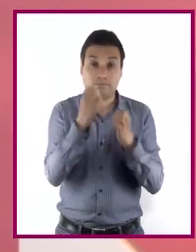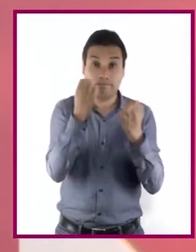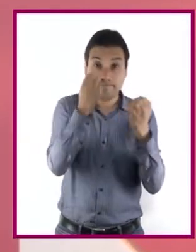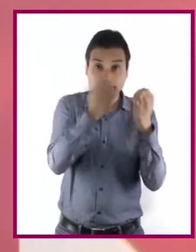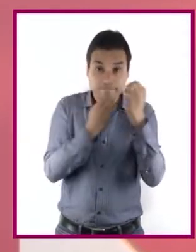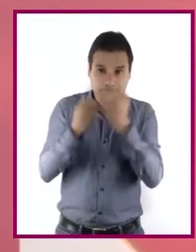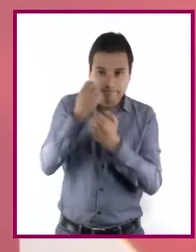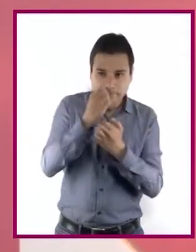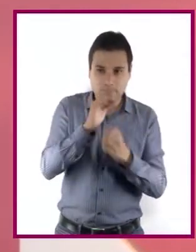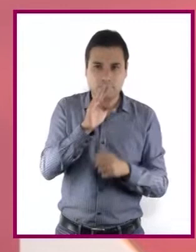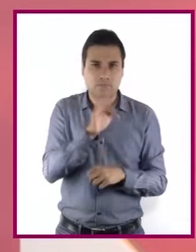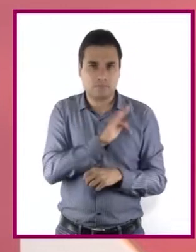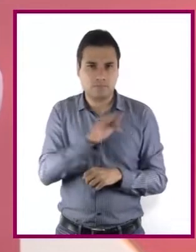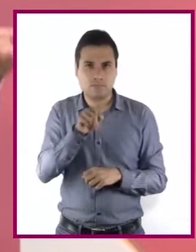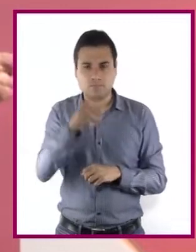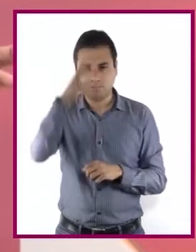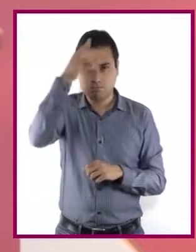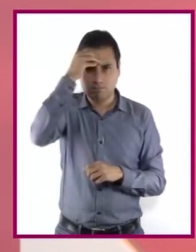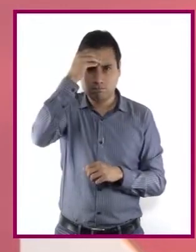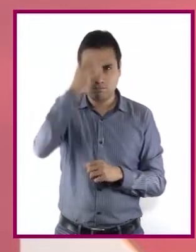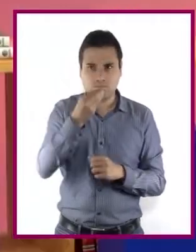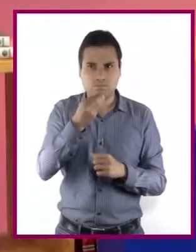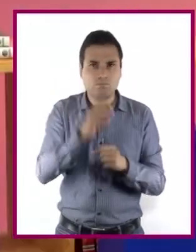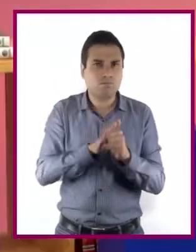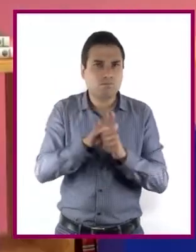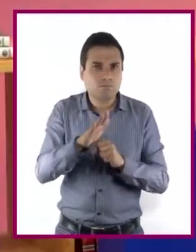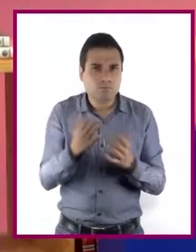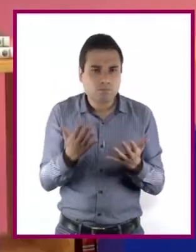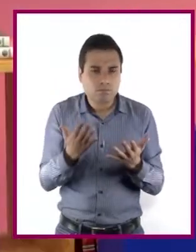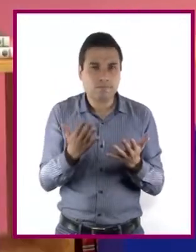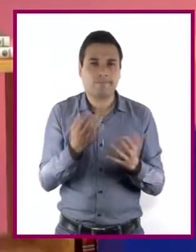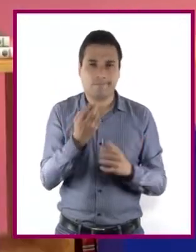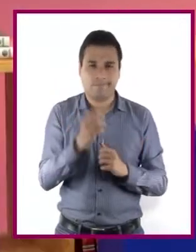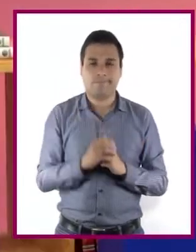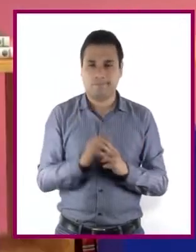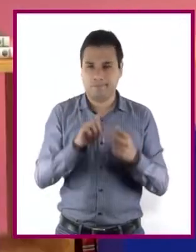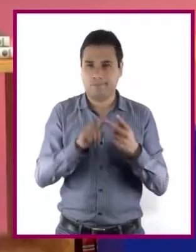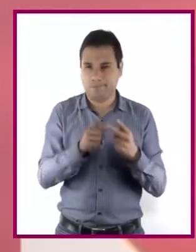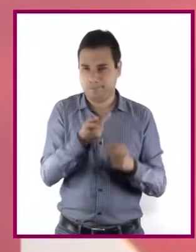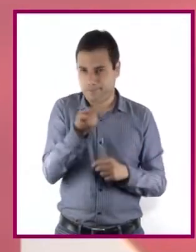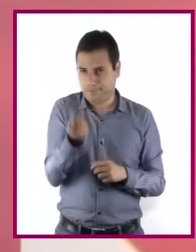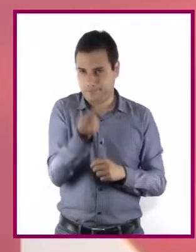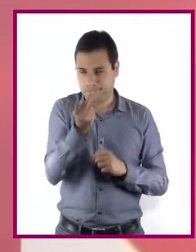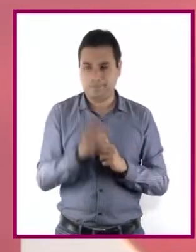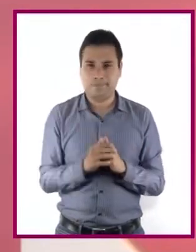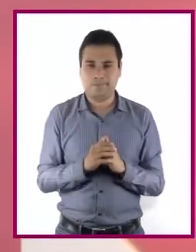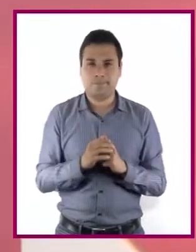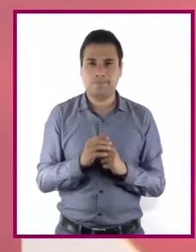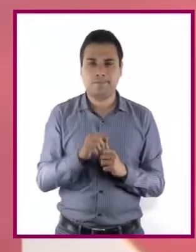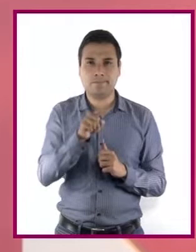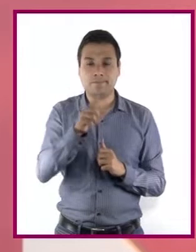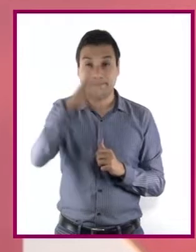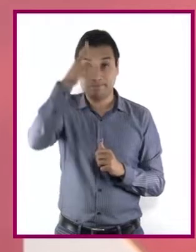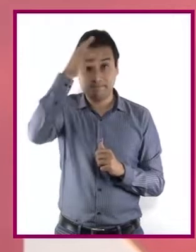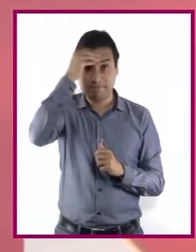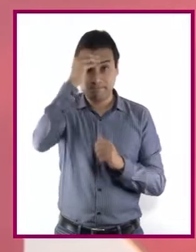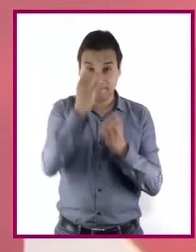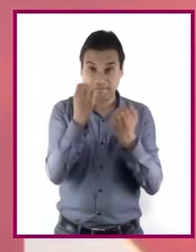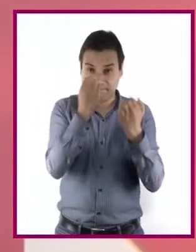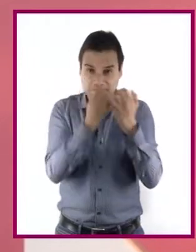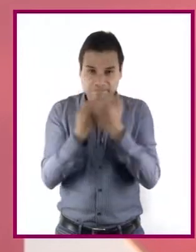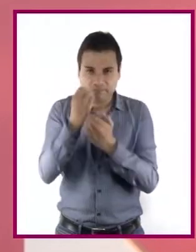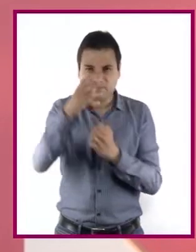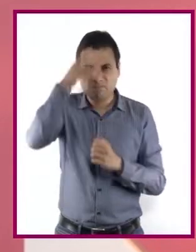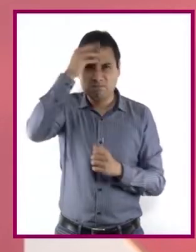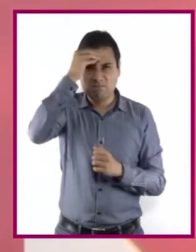se valora el conocimiento previo y el que se adquiere. Pensando en la segunda pregunta, si el aprendizaje que debemos evaluar es la